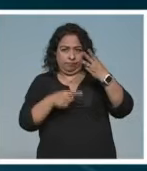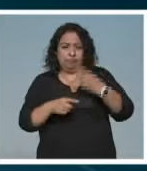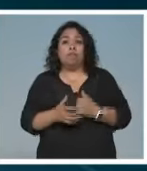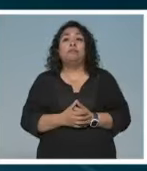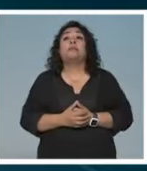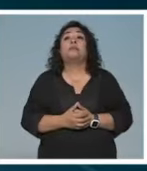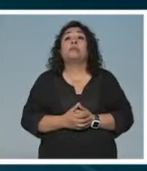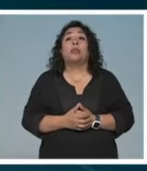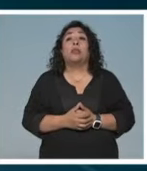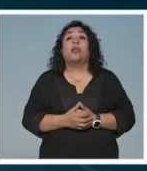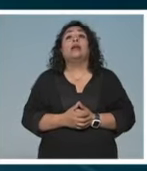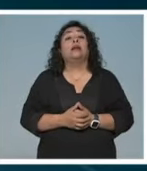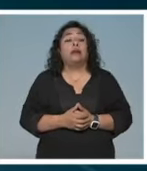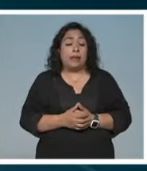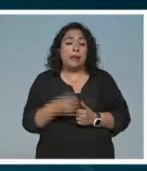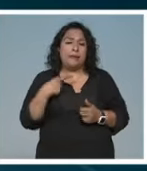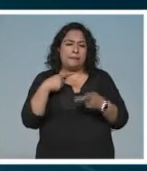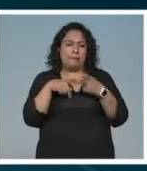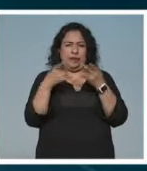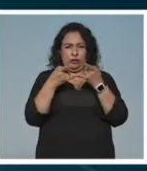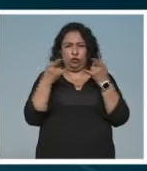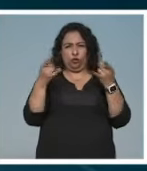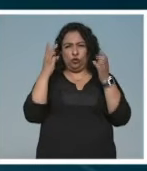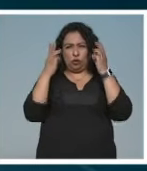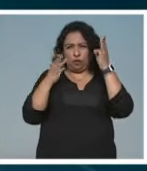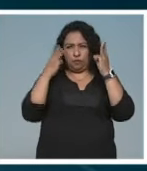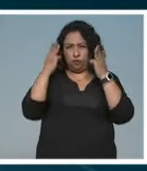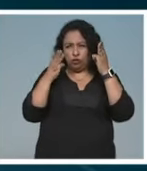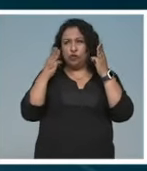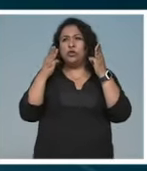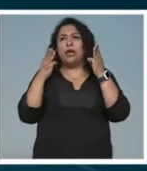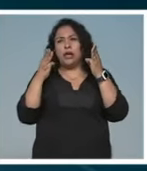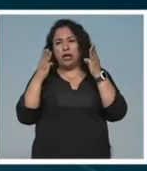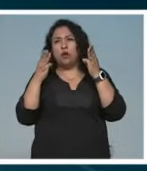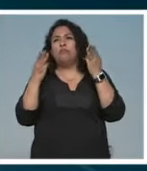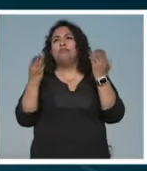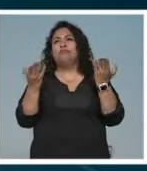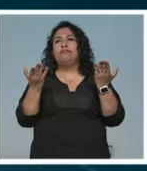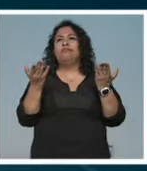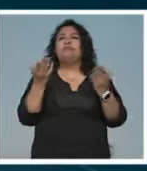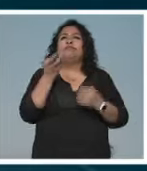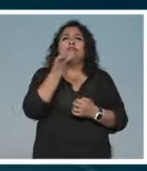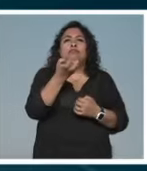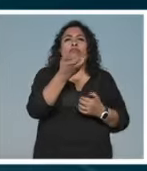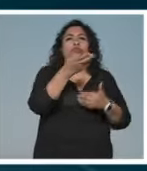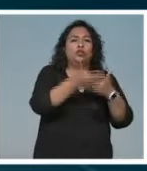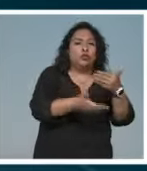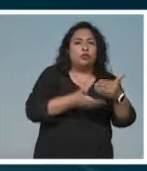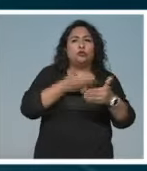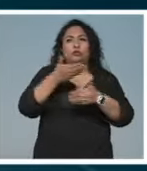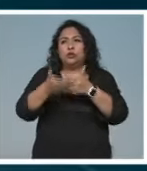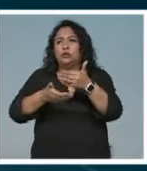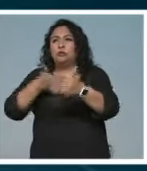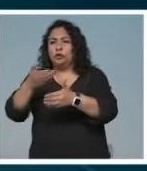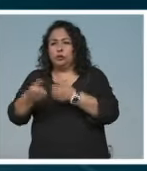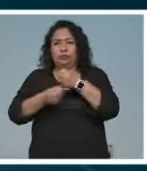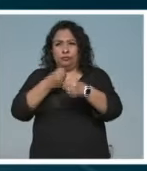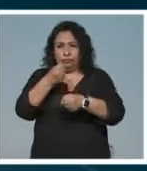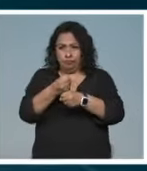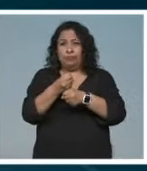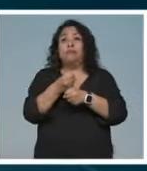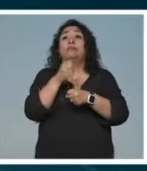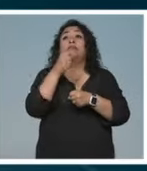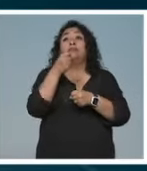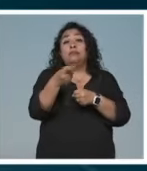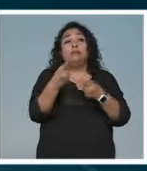A partir de, pues, la historia del museo y estos procesos que ha tenido a lo largo de los años y